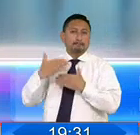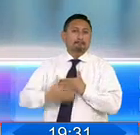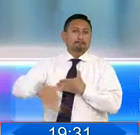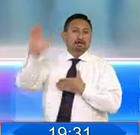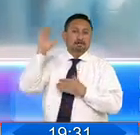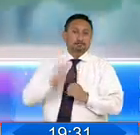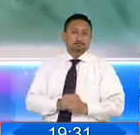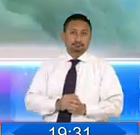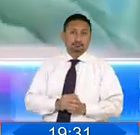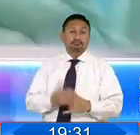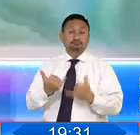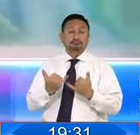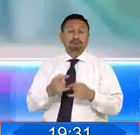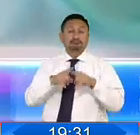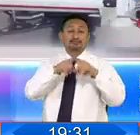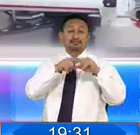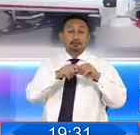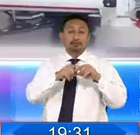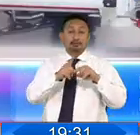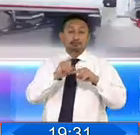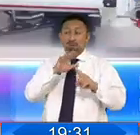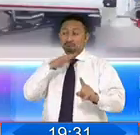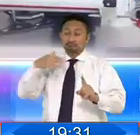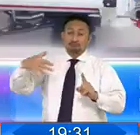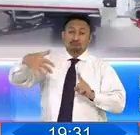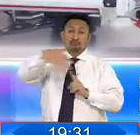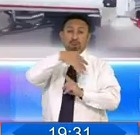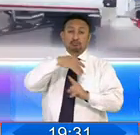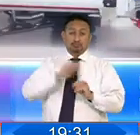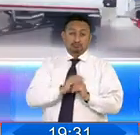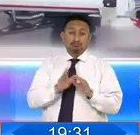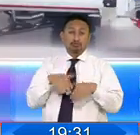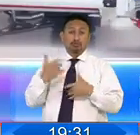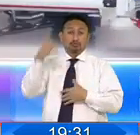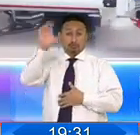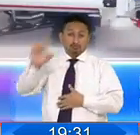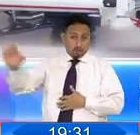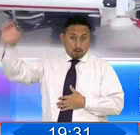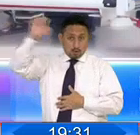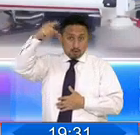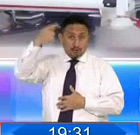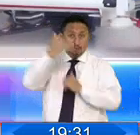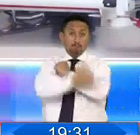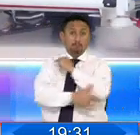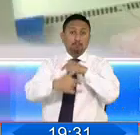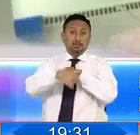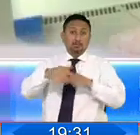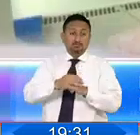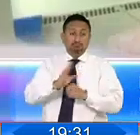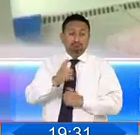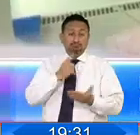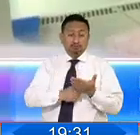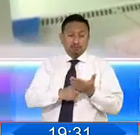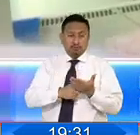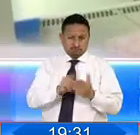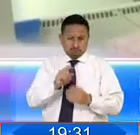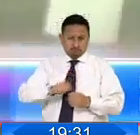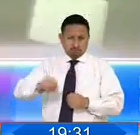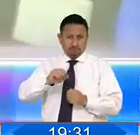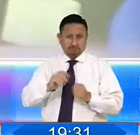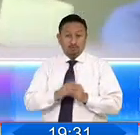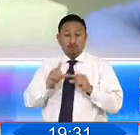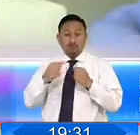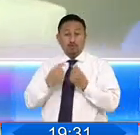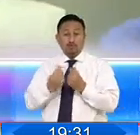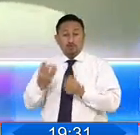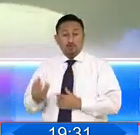Al parecer dependería de cada ecosistema el desarrollo de estas células, pues en Europa existen países en los cuales estudios similares mostraron cómo un